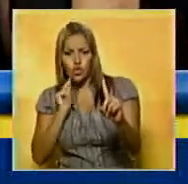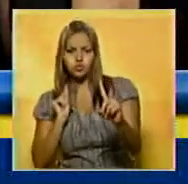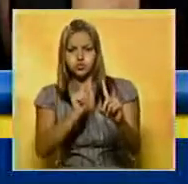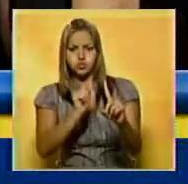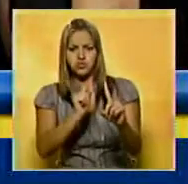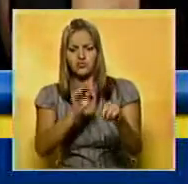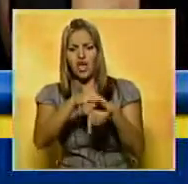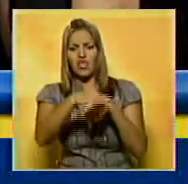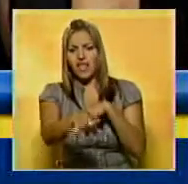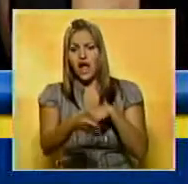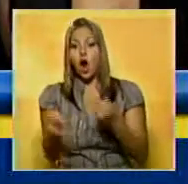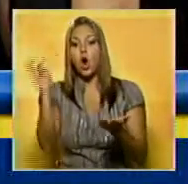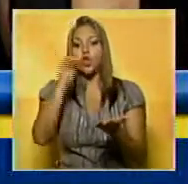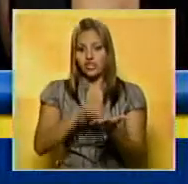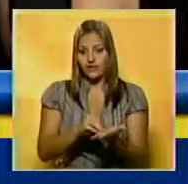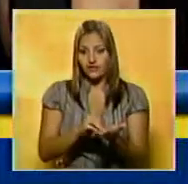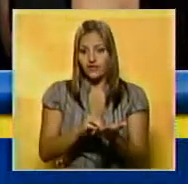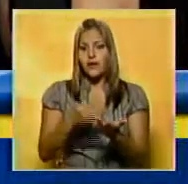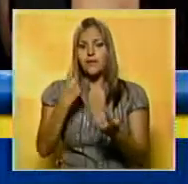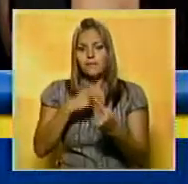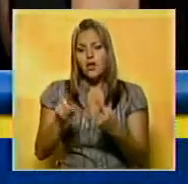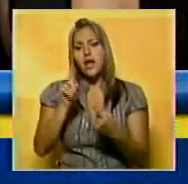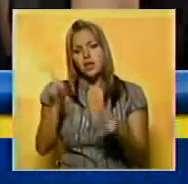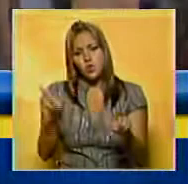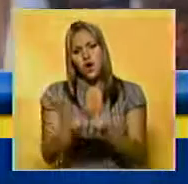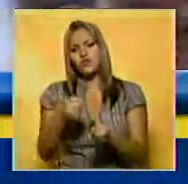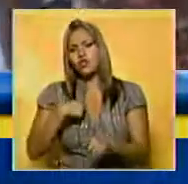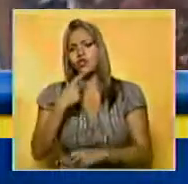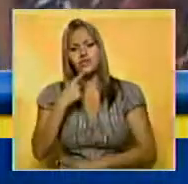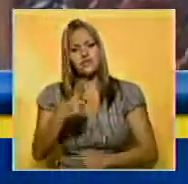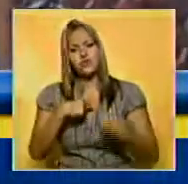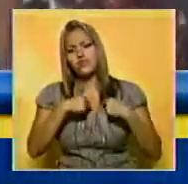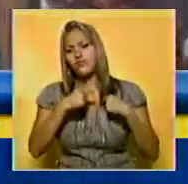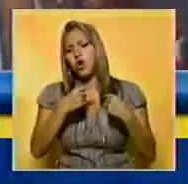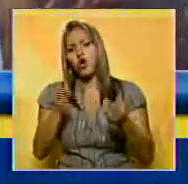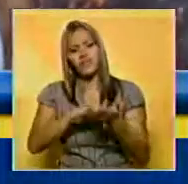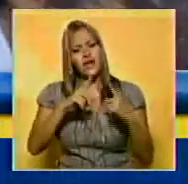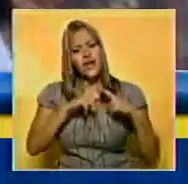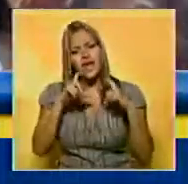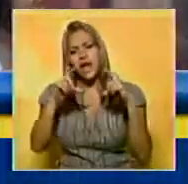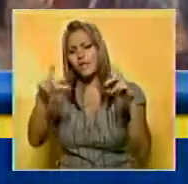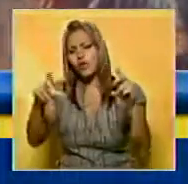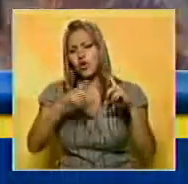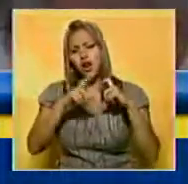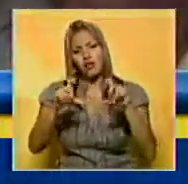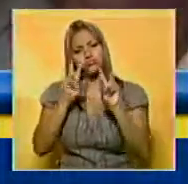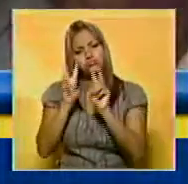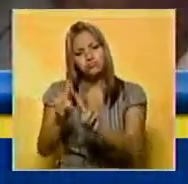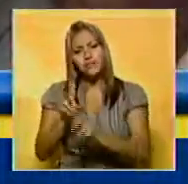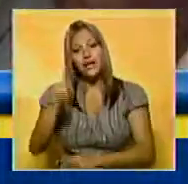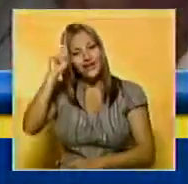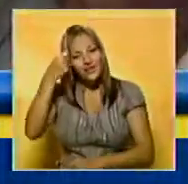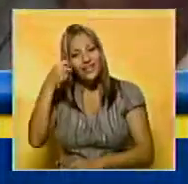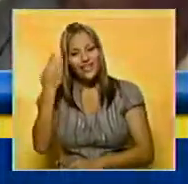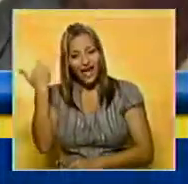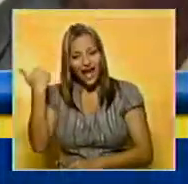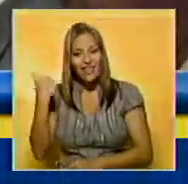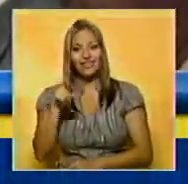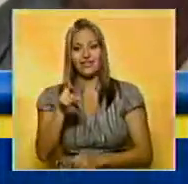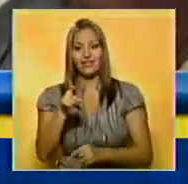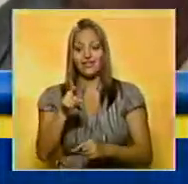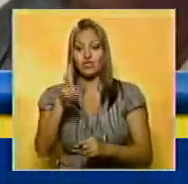dejarlo nuevamente, a pesar de que aseguró estar completamente enamorada. Recordemos que Rihanna y Chris Brown terminaron